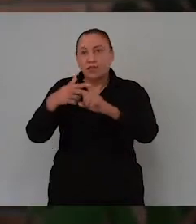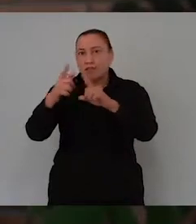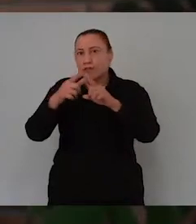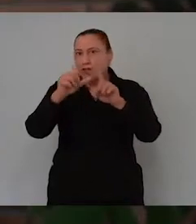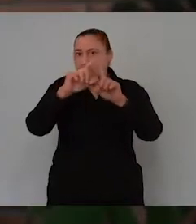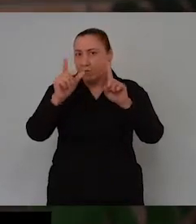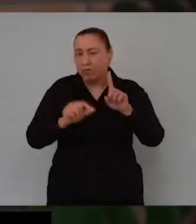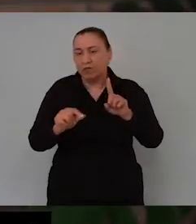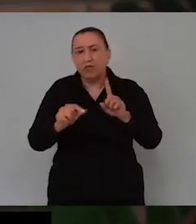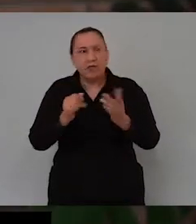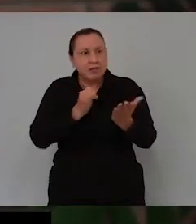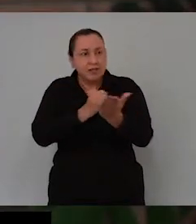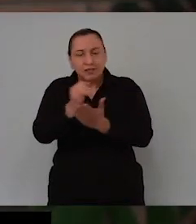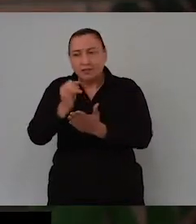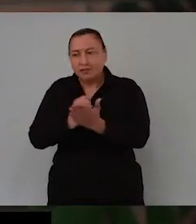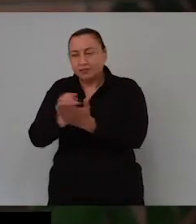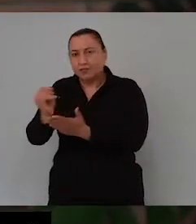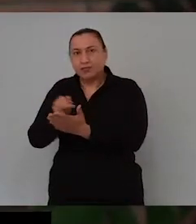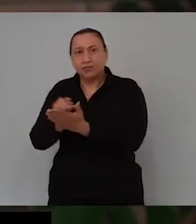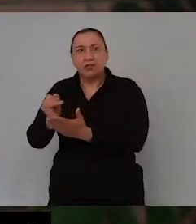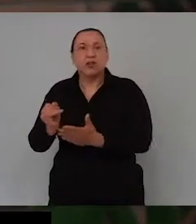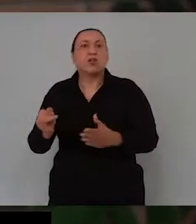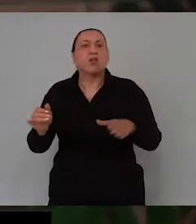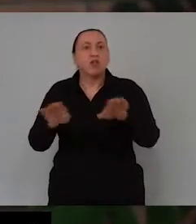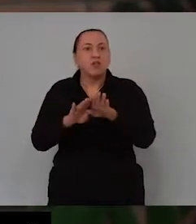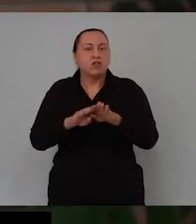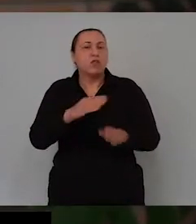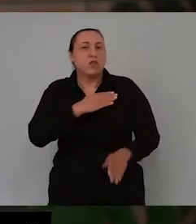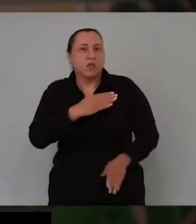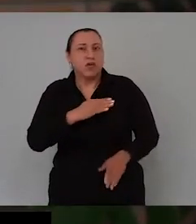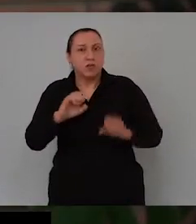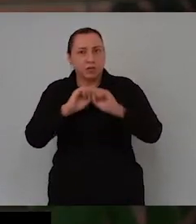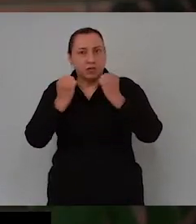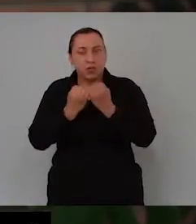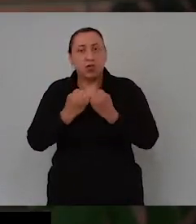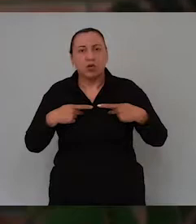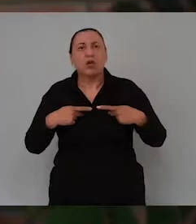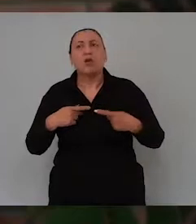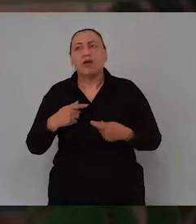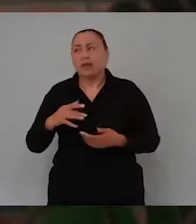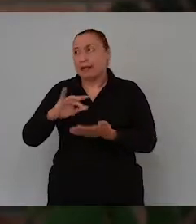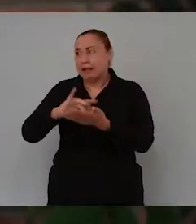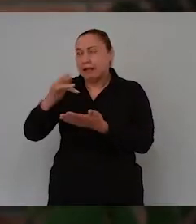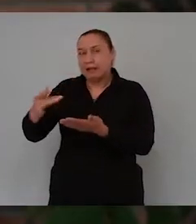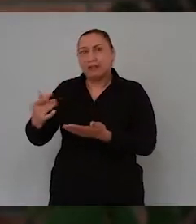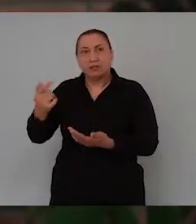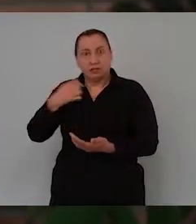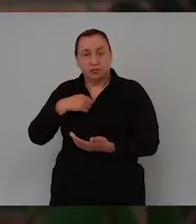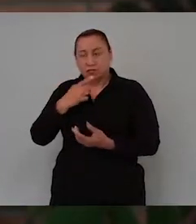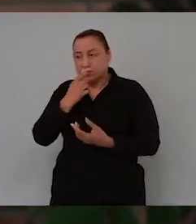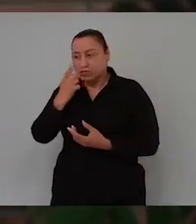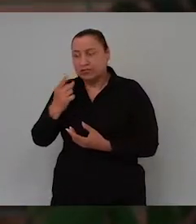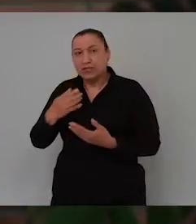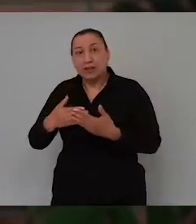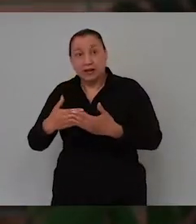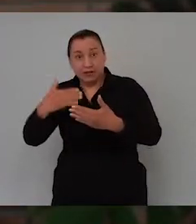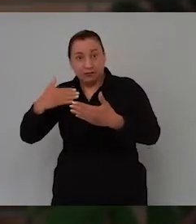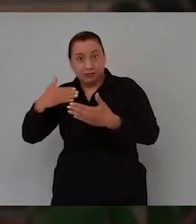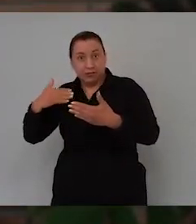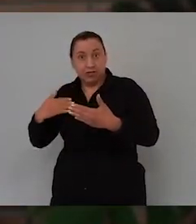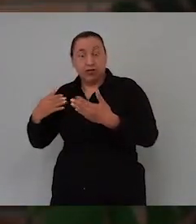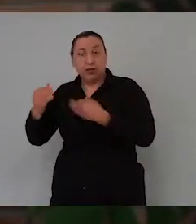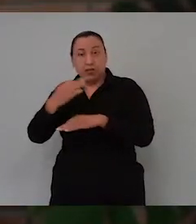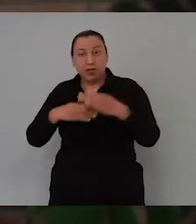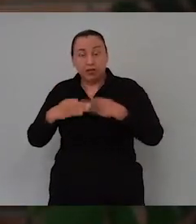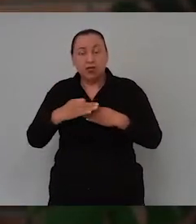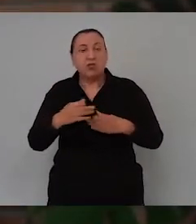nuestro estado y así tomar decisiones que verdaderamente beneficien a la sociedad. Mi manera de decir gracias a quienes